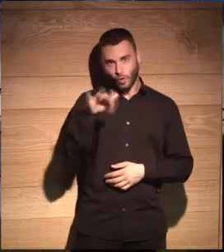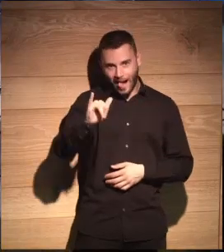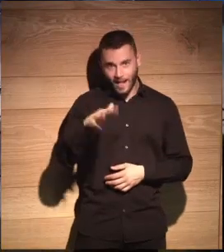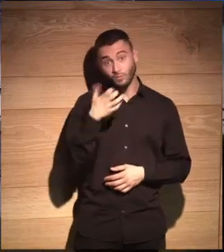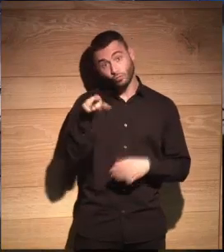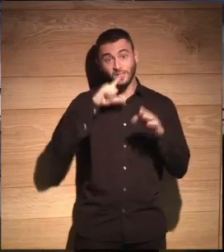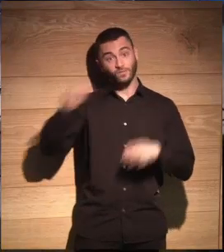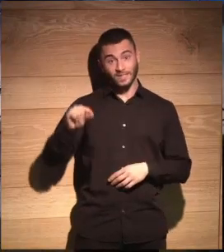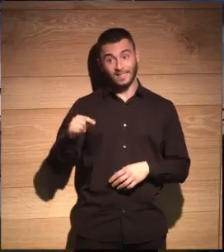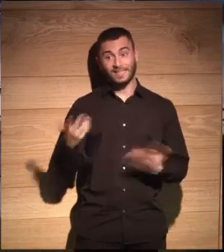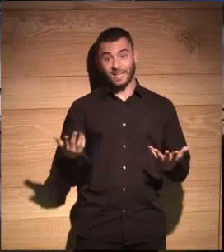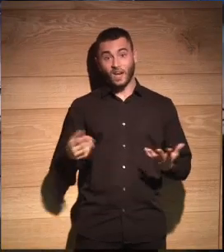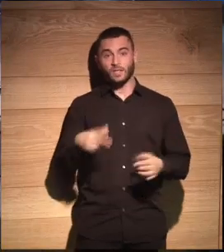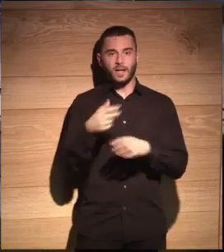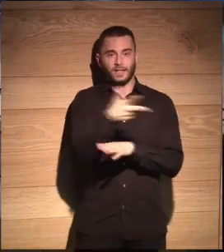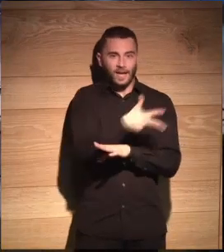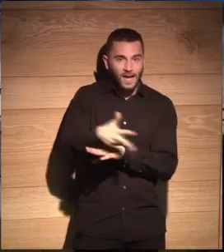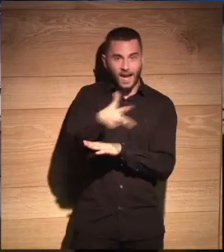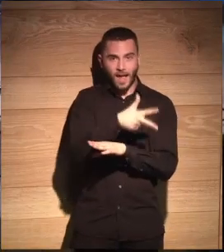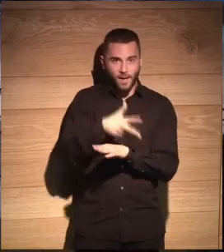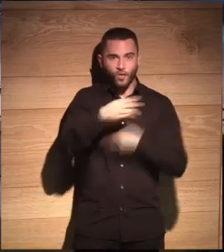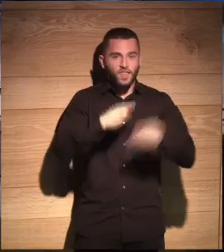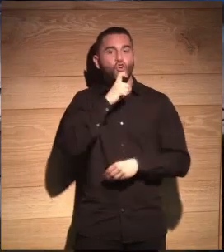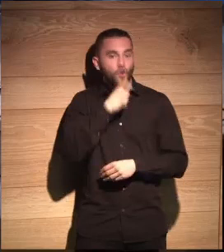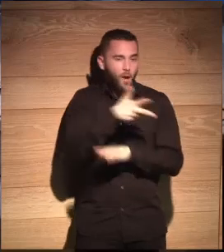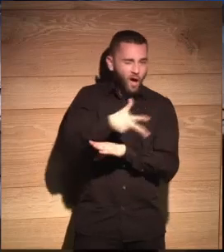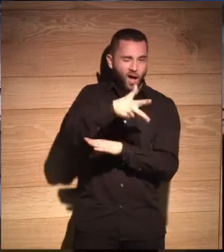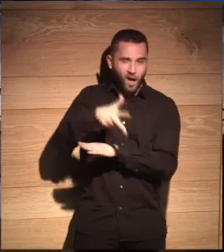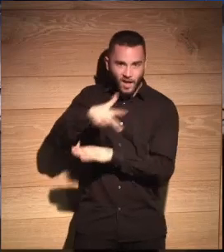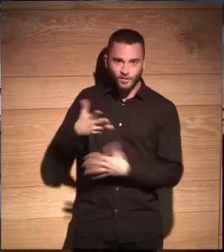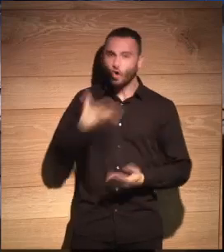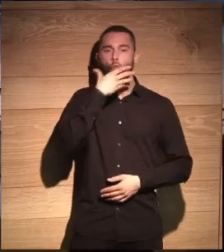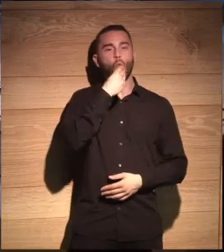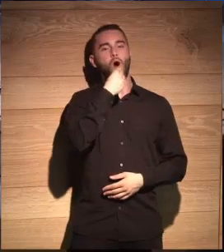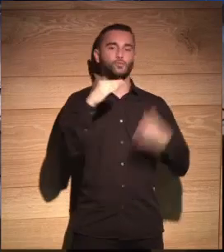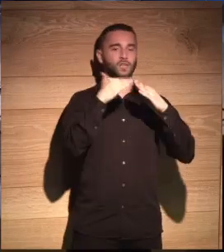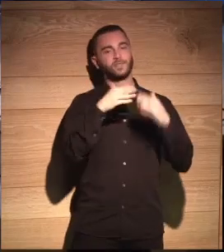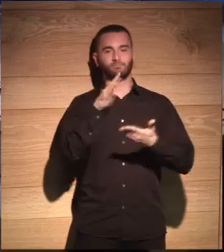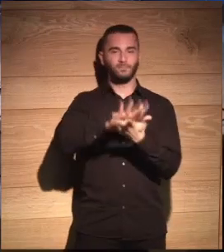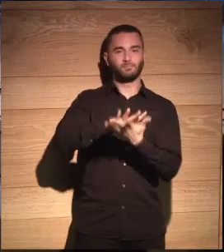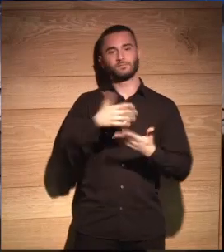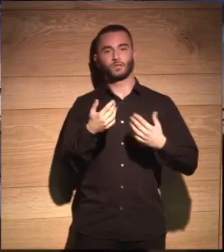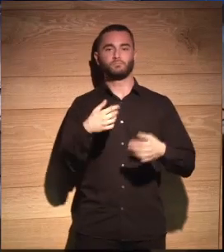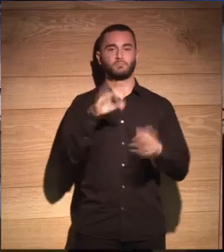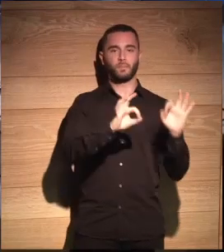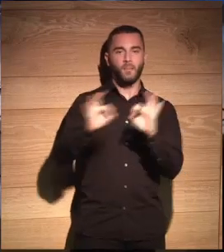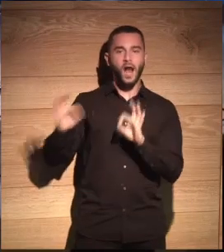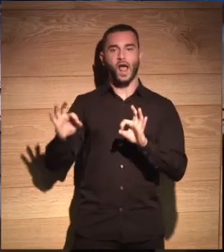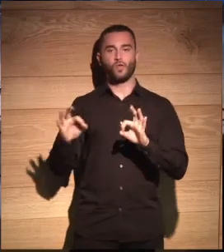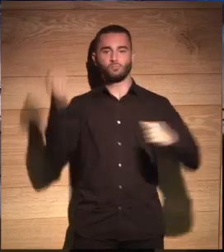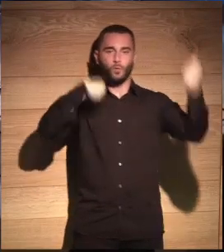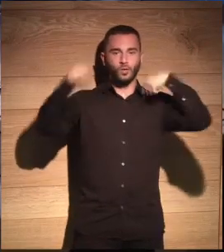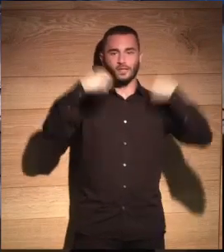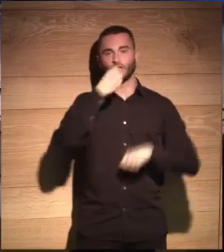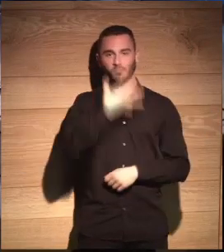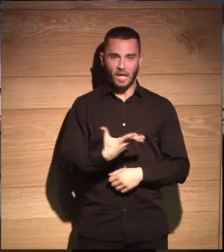estaban grabando el making of, entonces... habían venido todos guapos de casa, se habían peinado, se están portándose bien.